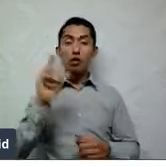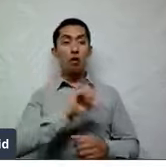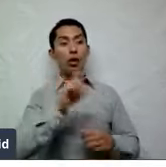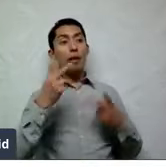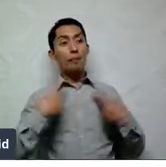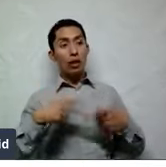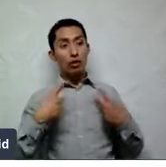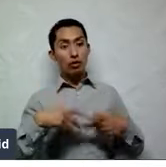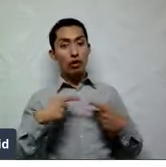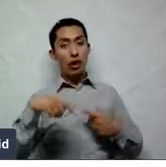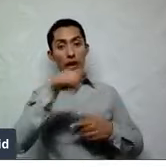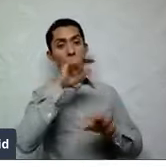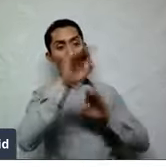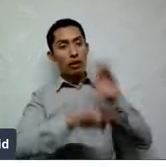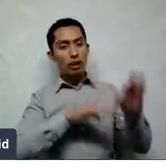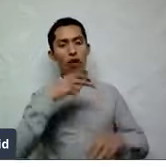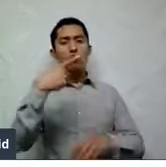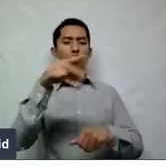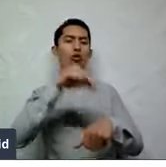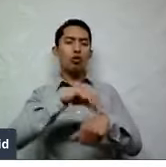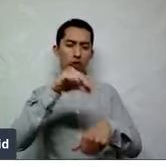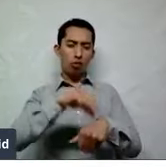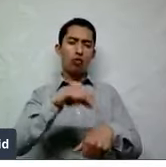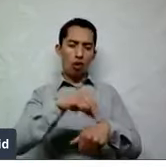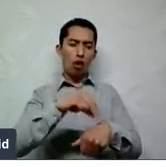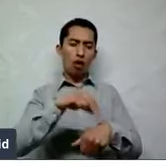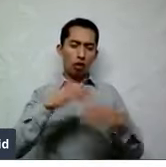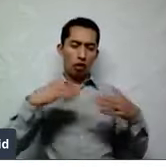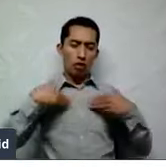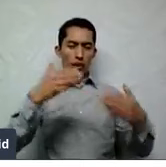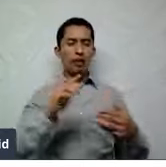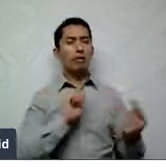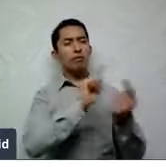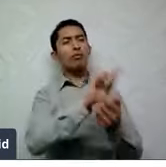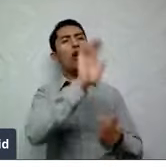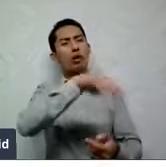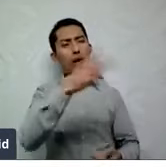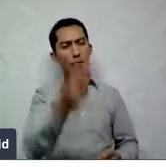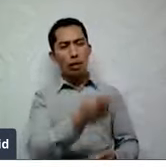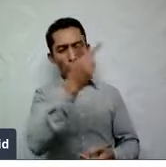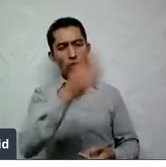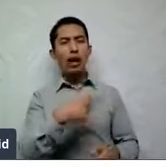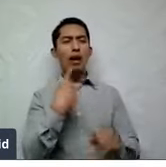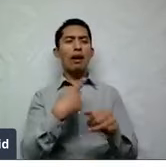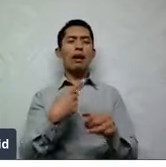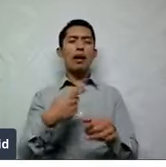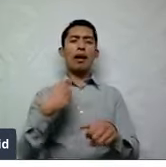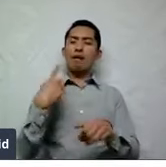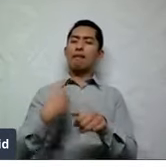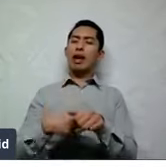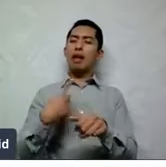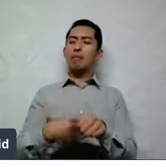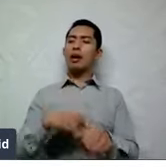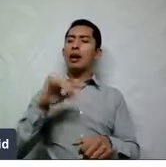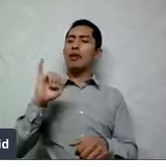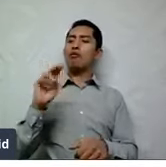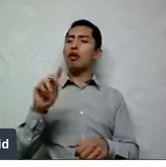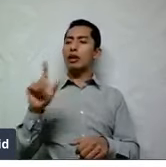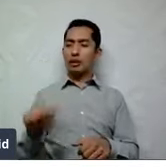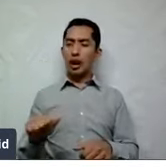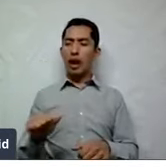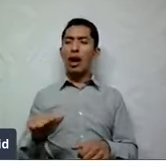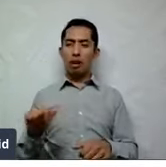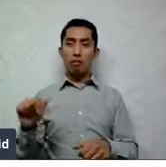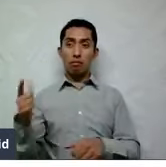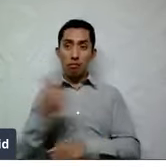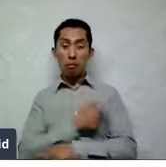que han atendido, acérquense con su médico y díganle, oye, ¿me puedo vacunar contra influenza? Porque me dio coronavirus hace tal